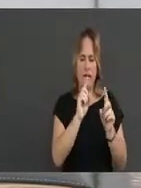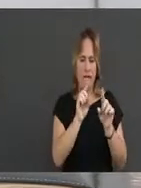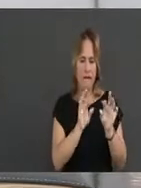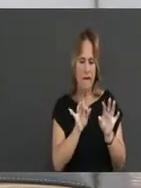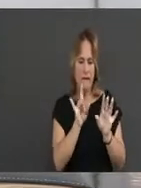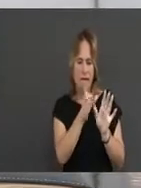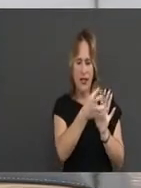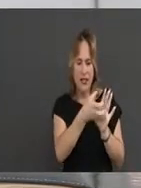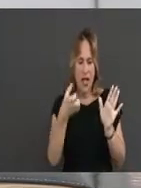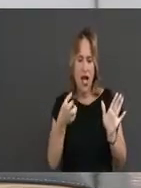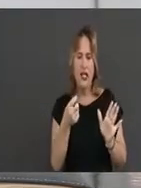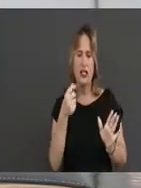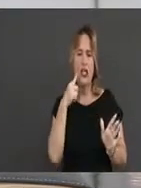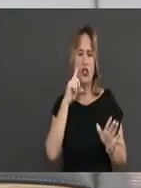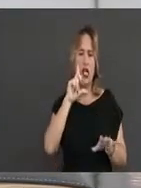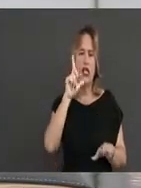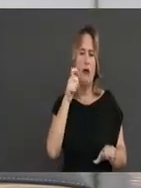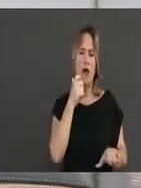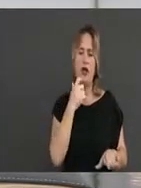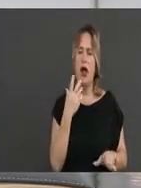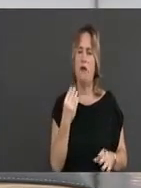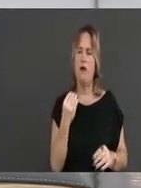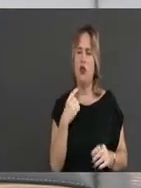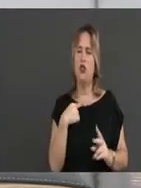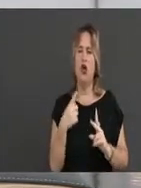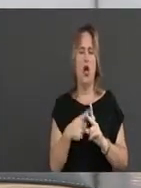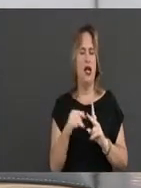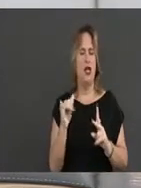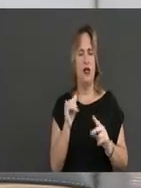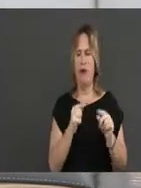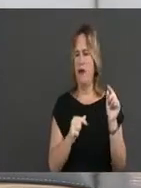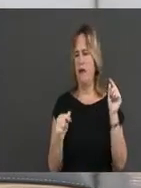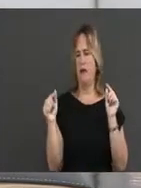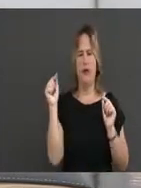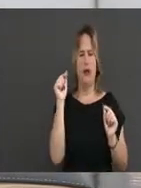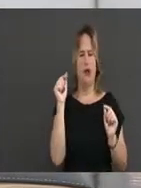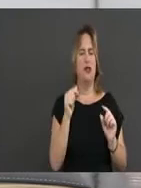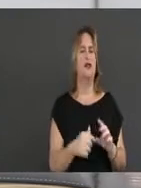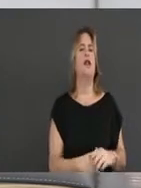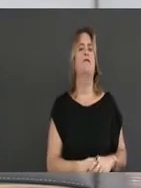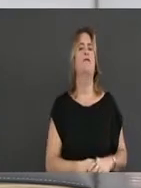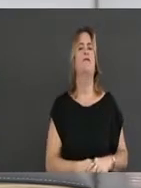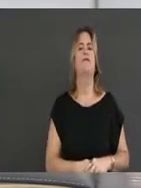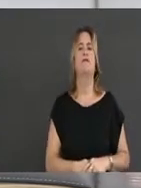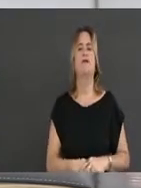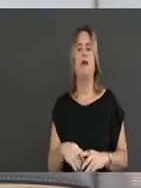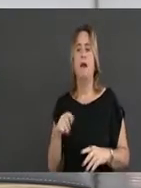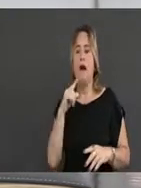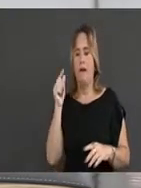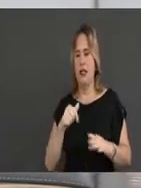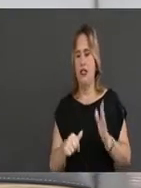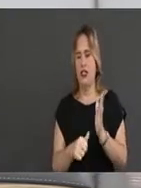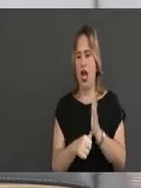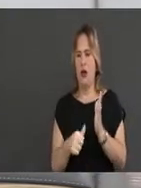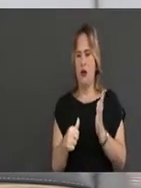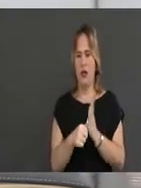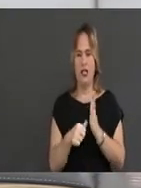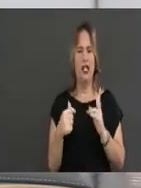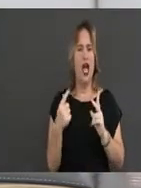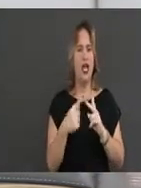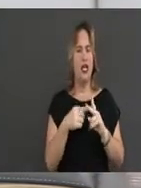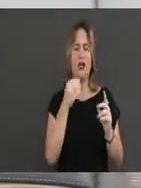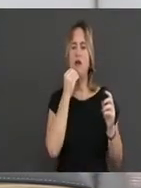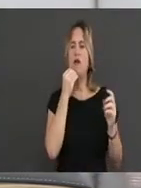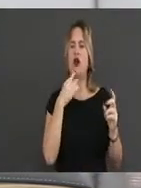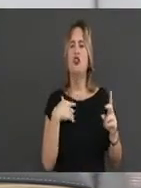extraer el efectivo. También se ha priorizado a los jubilados y, por